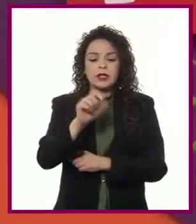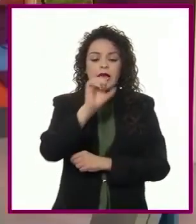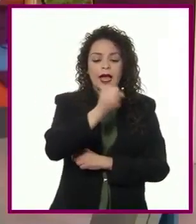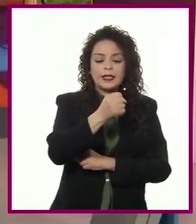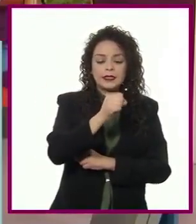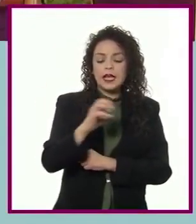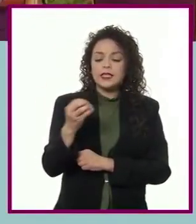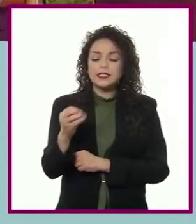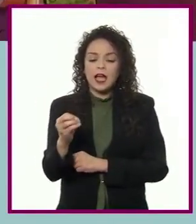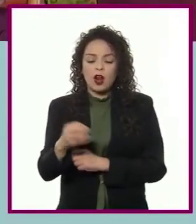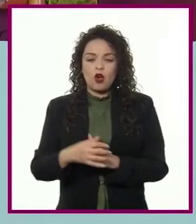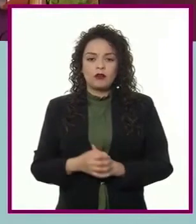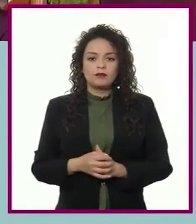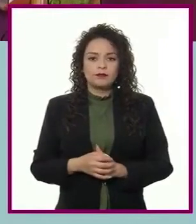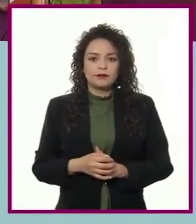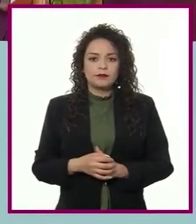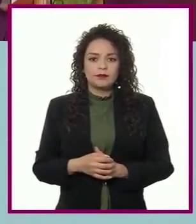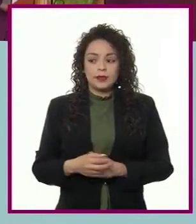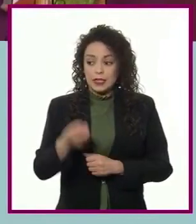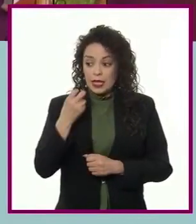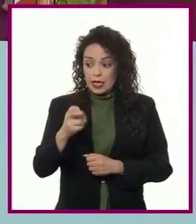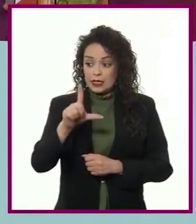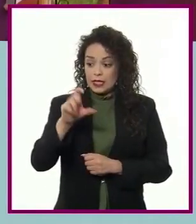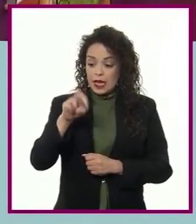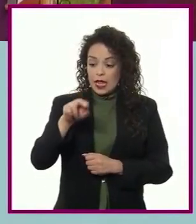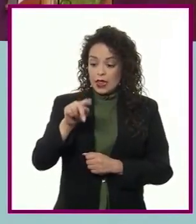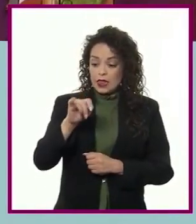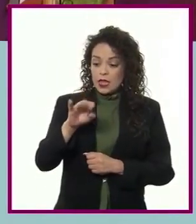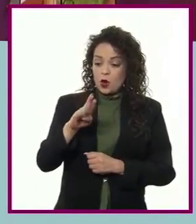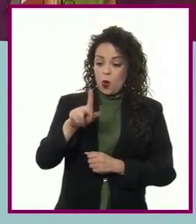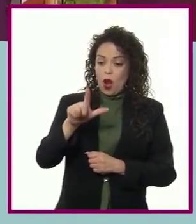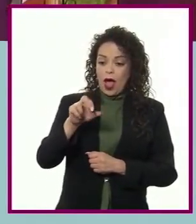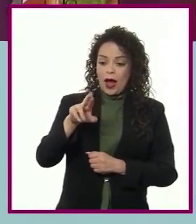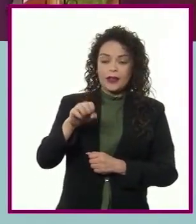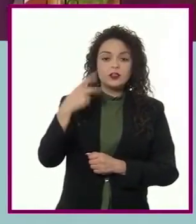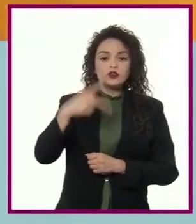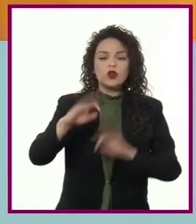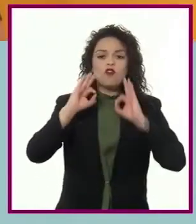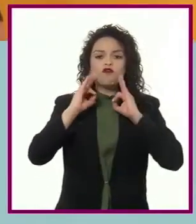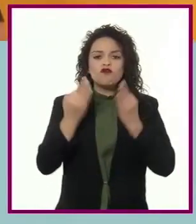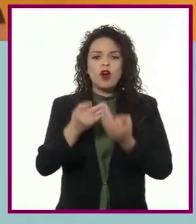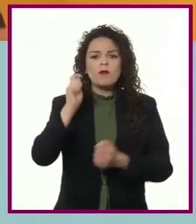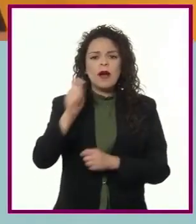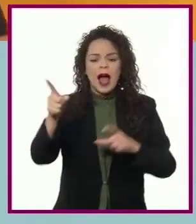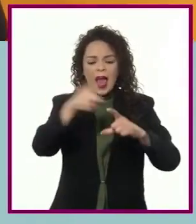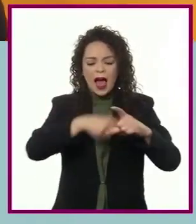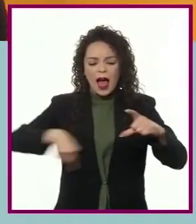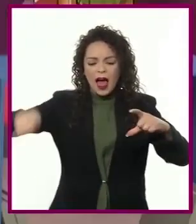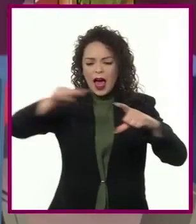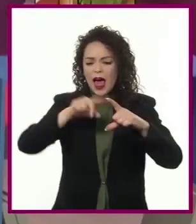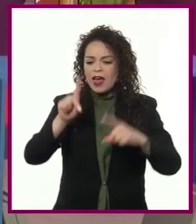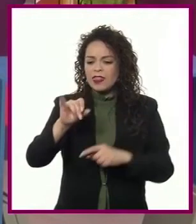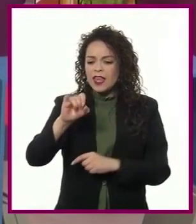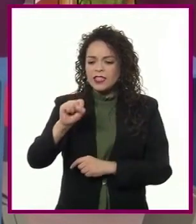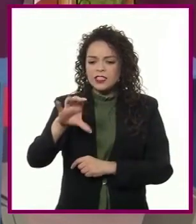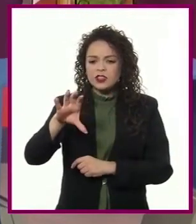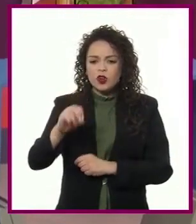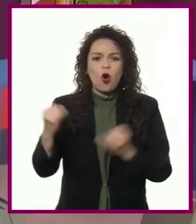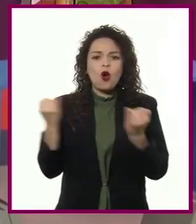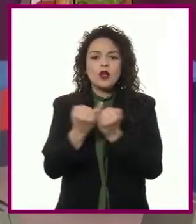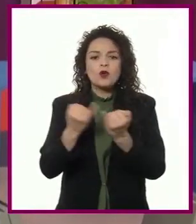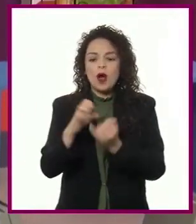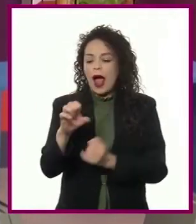S0. Las galaxias lenticulares tienen forma de disco al igual que las galaxias espiral. Es por